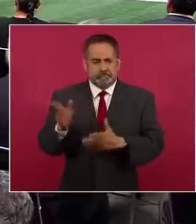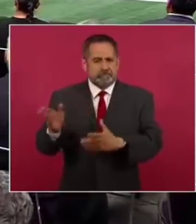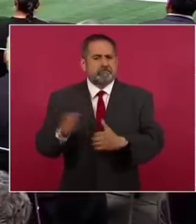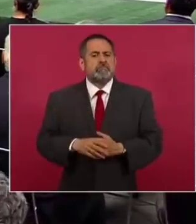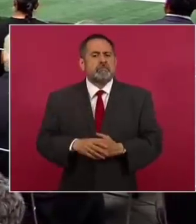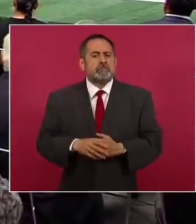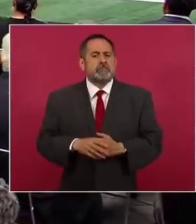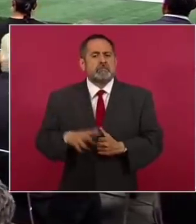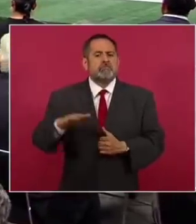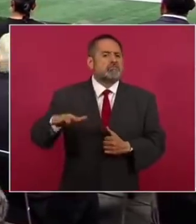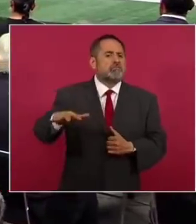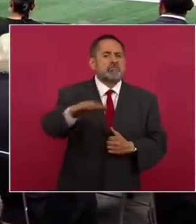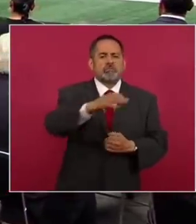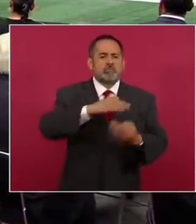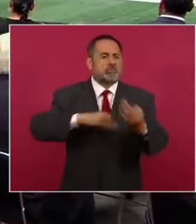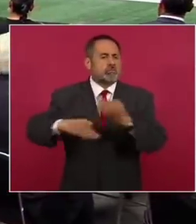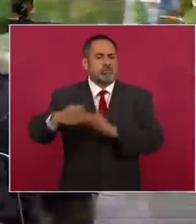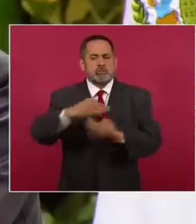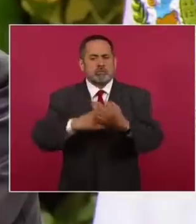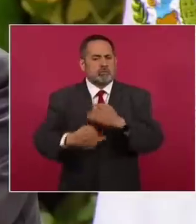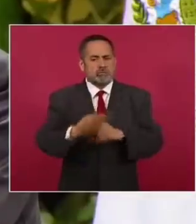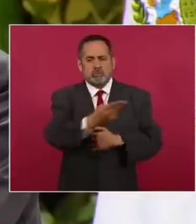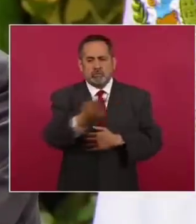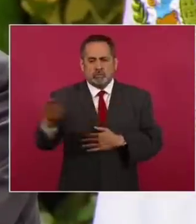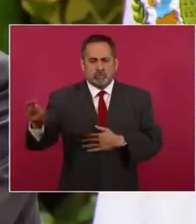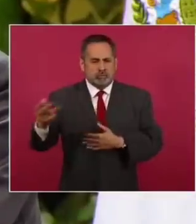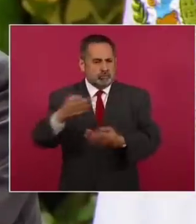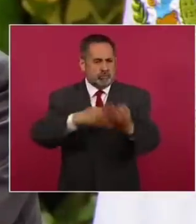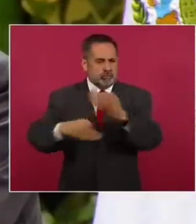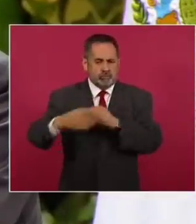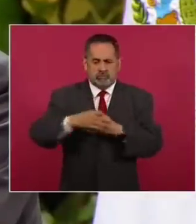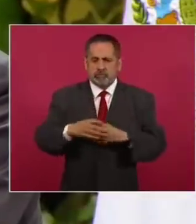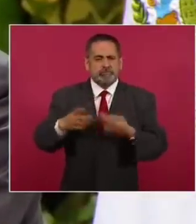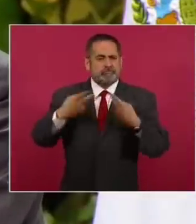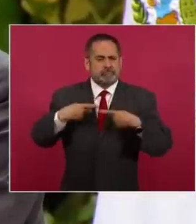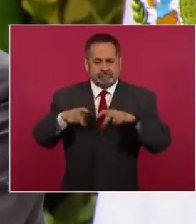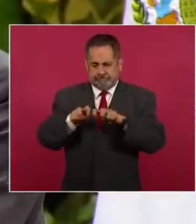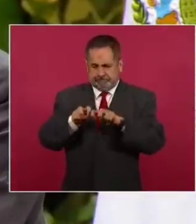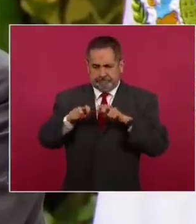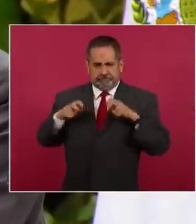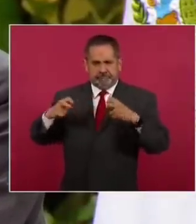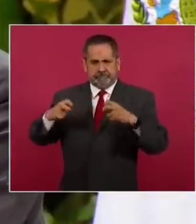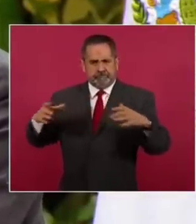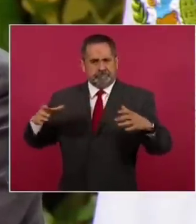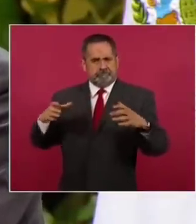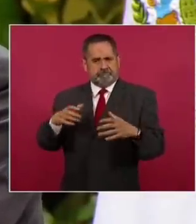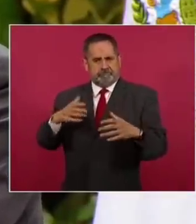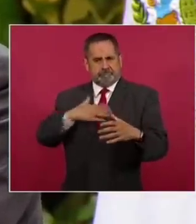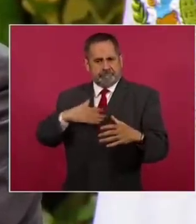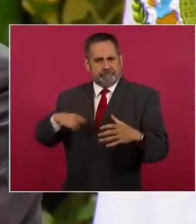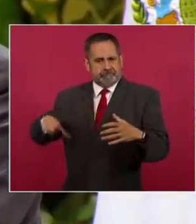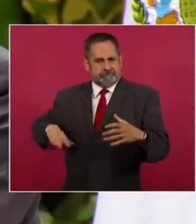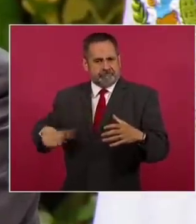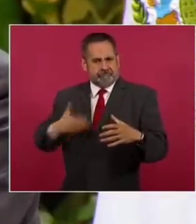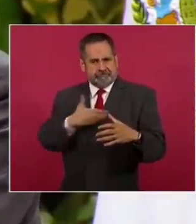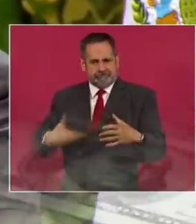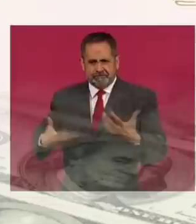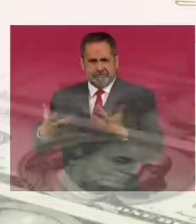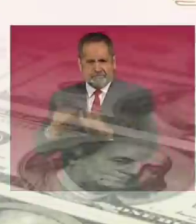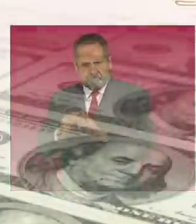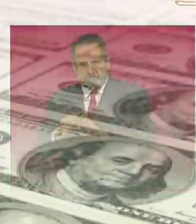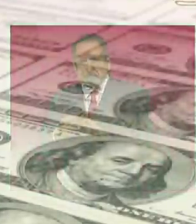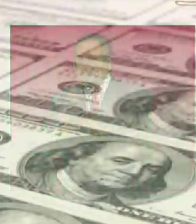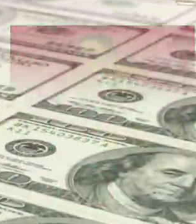mandato realmente hizo grandísimas cosas no primero principal canceló o no a los pasados presidentes